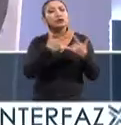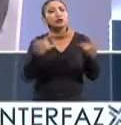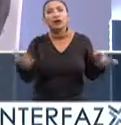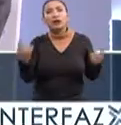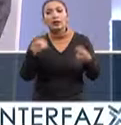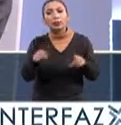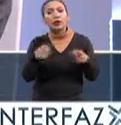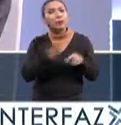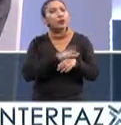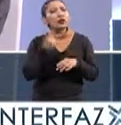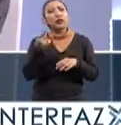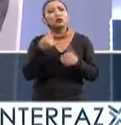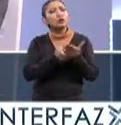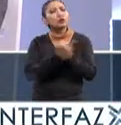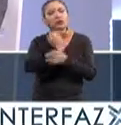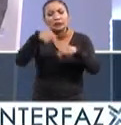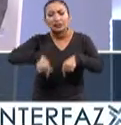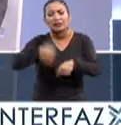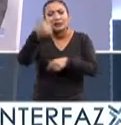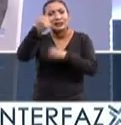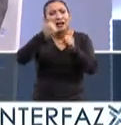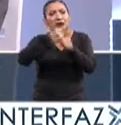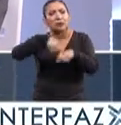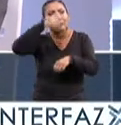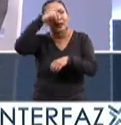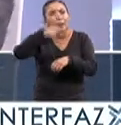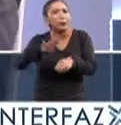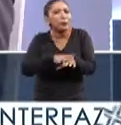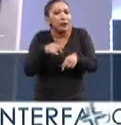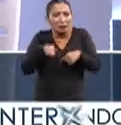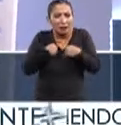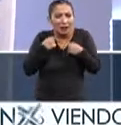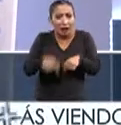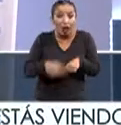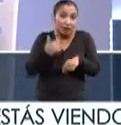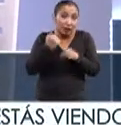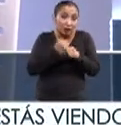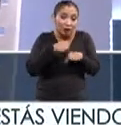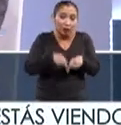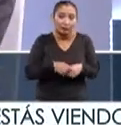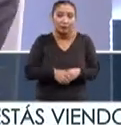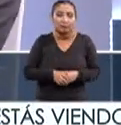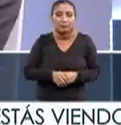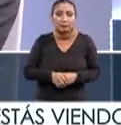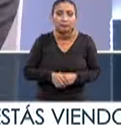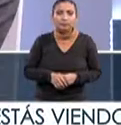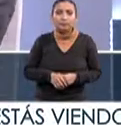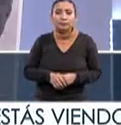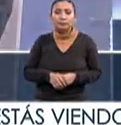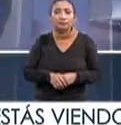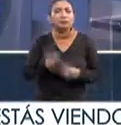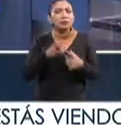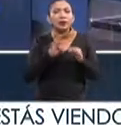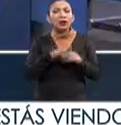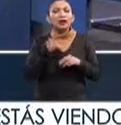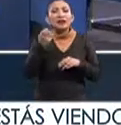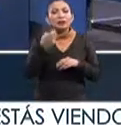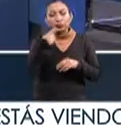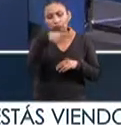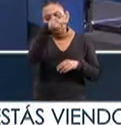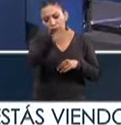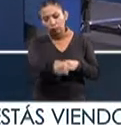historia musical? ¿Por qué decidiste quedarte 6 años en México? O bueno, ya 6 años en México. Platícanos un poco de